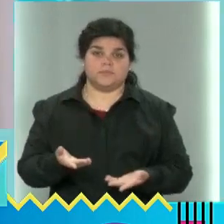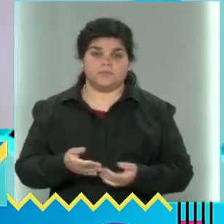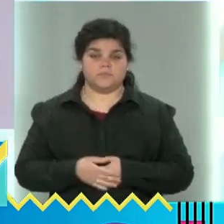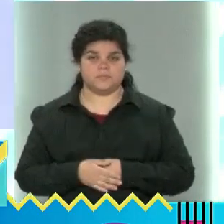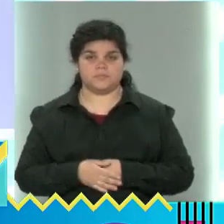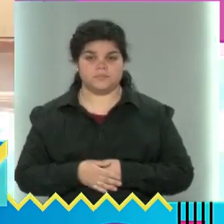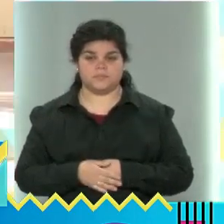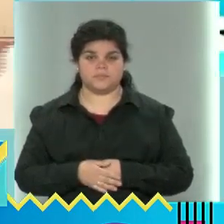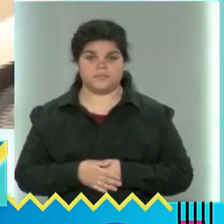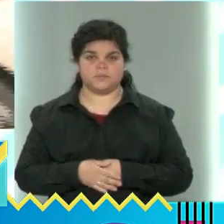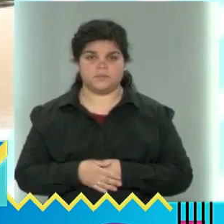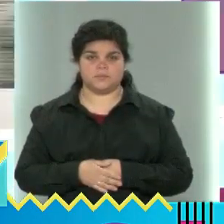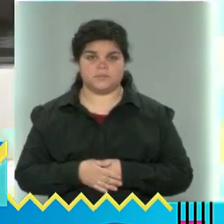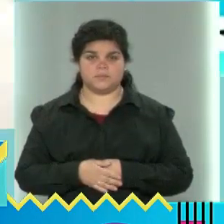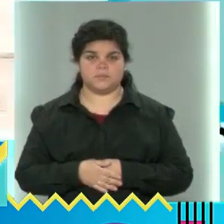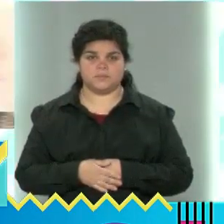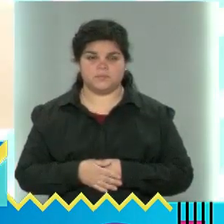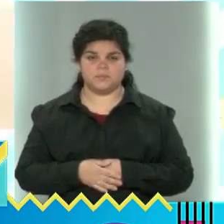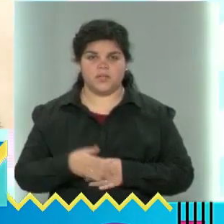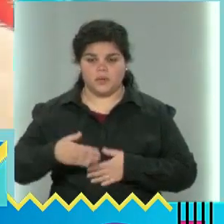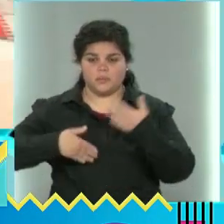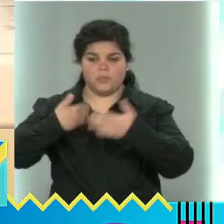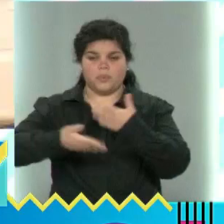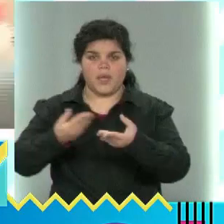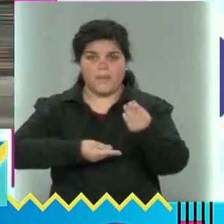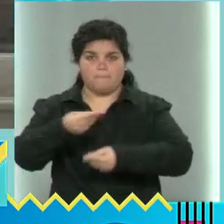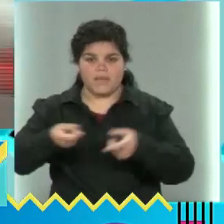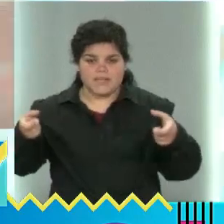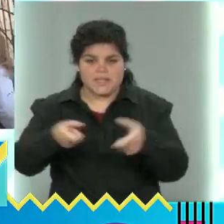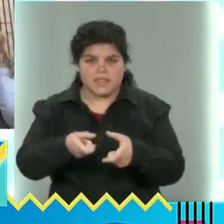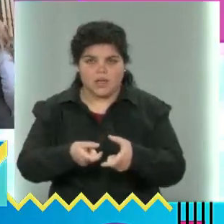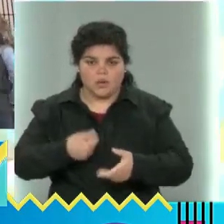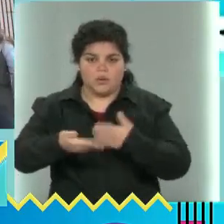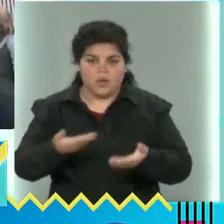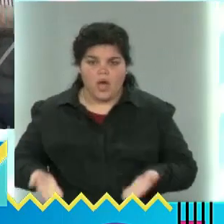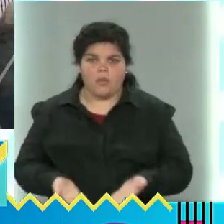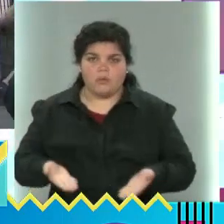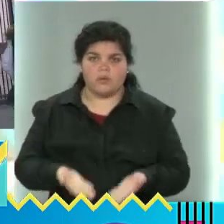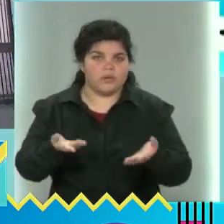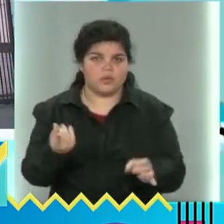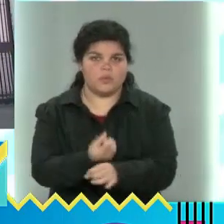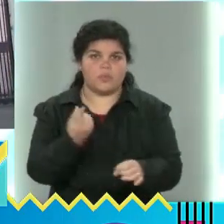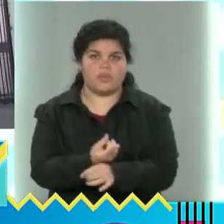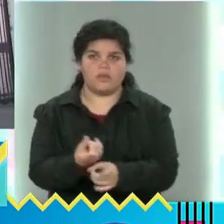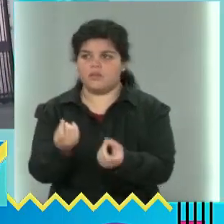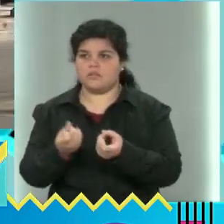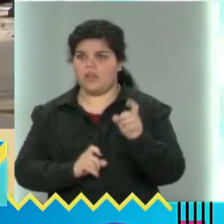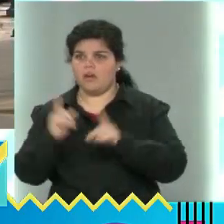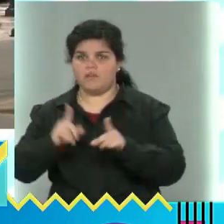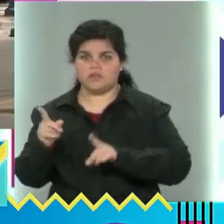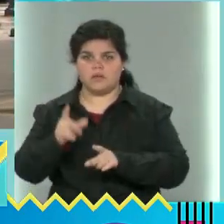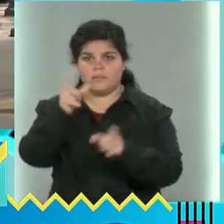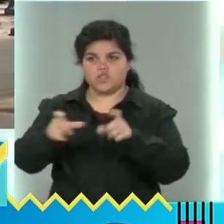no hay posibilidades de mantener una pequeña empresa, donde hay que suspender a veces gente para